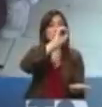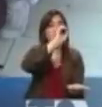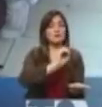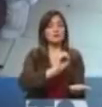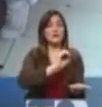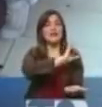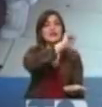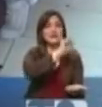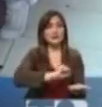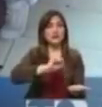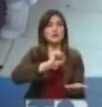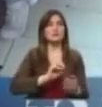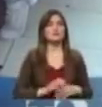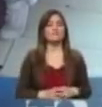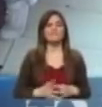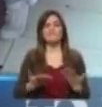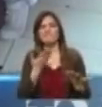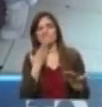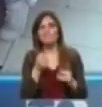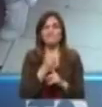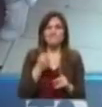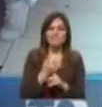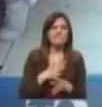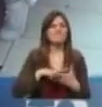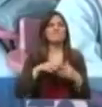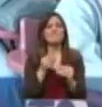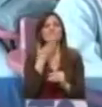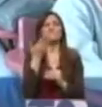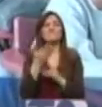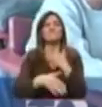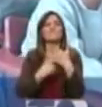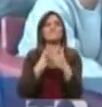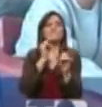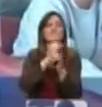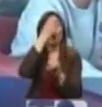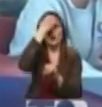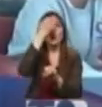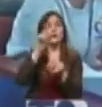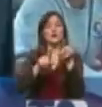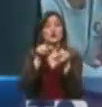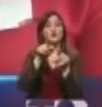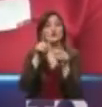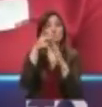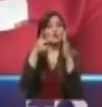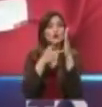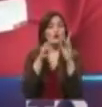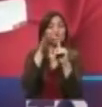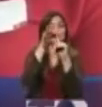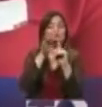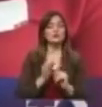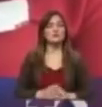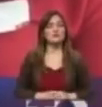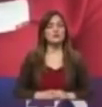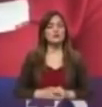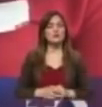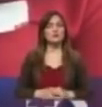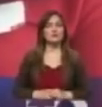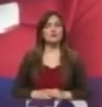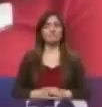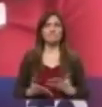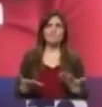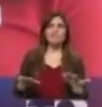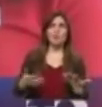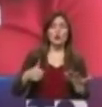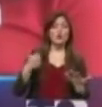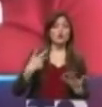49,36%. Para combatir el bajo nivel de inglés en instituciones educativas del país, ya se iniciaron algunos programas. Lo que buscamos es traer